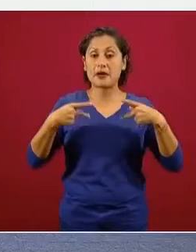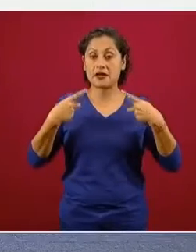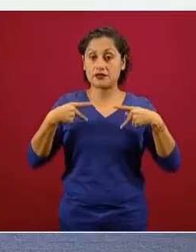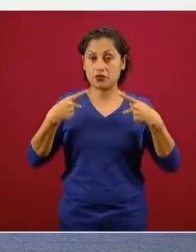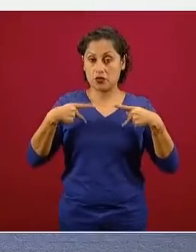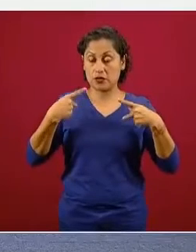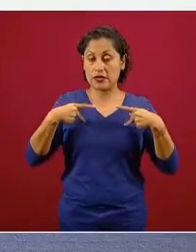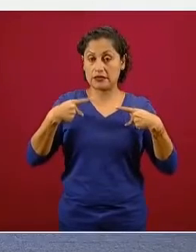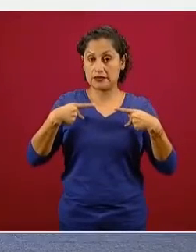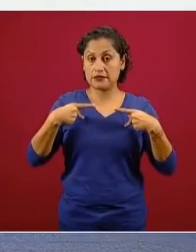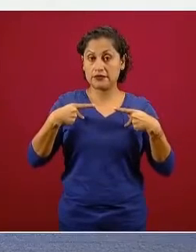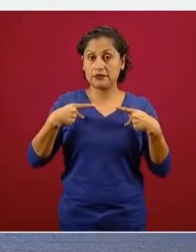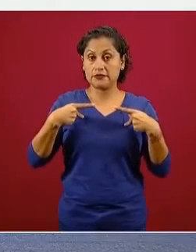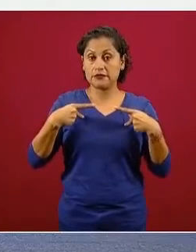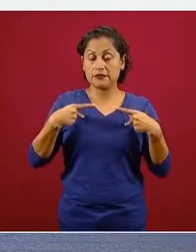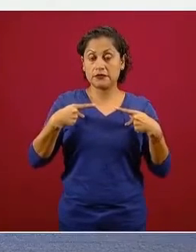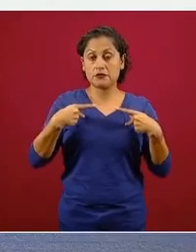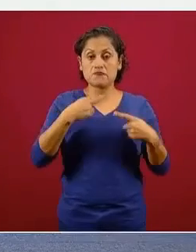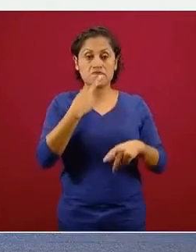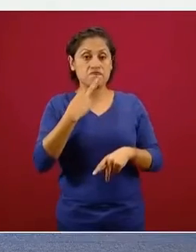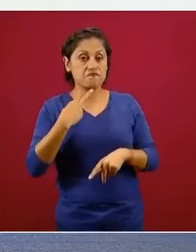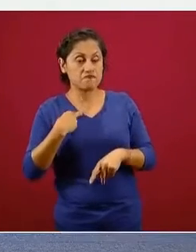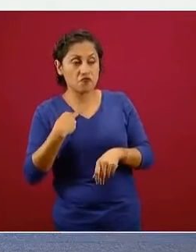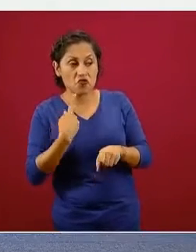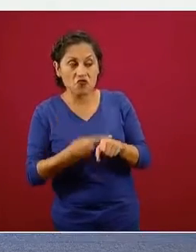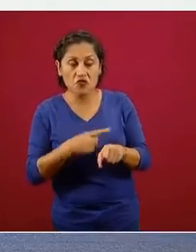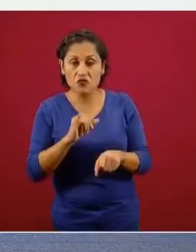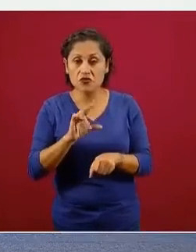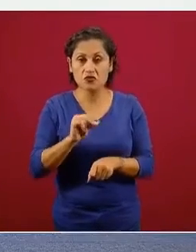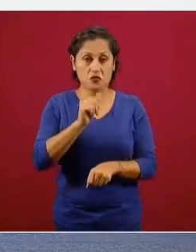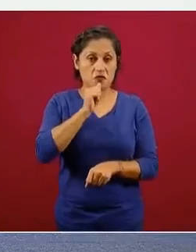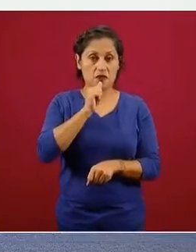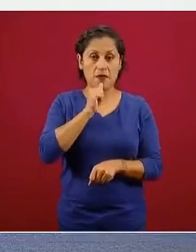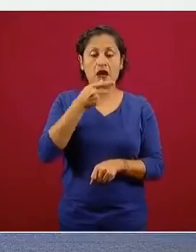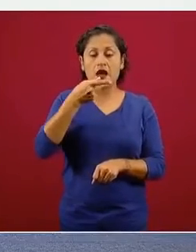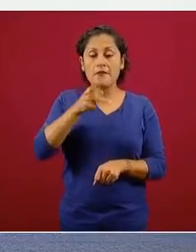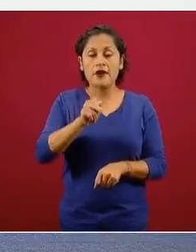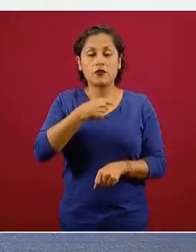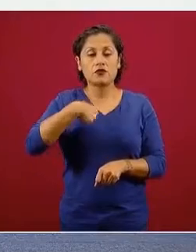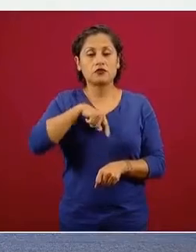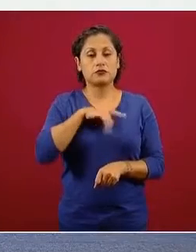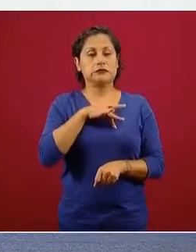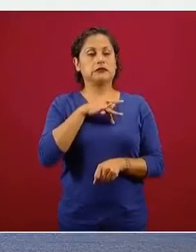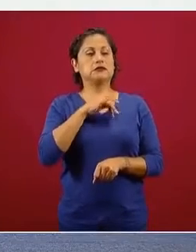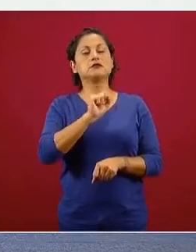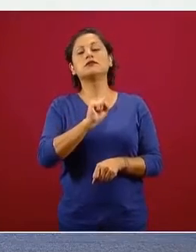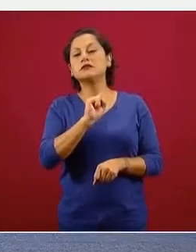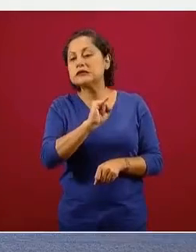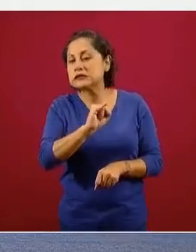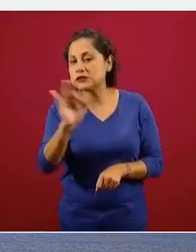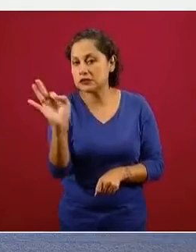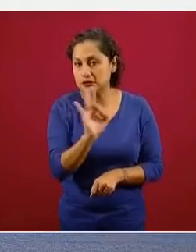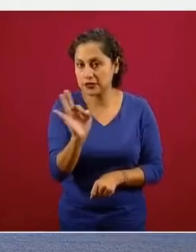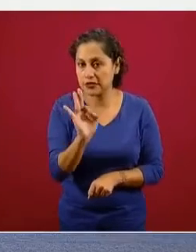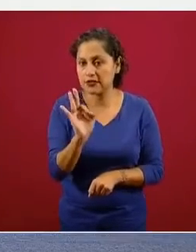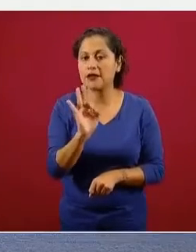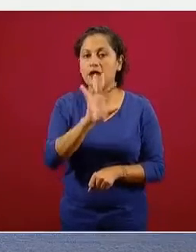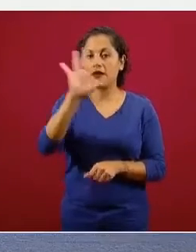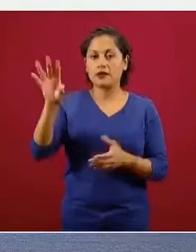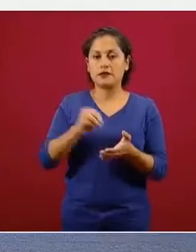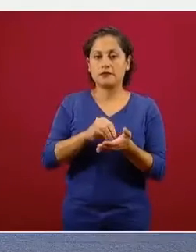de la prueba, sabemos que podrían resultar positivas. Y estimamos que en este momento ya estaríamos